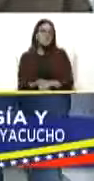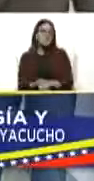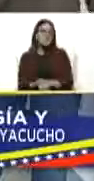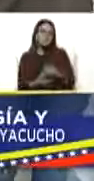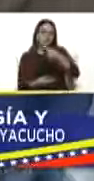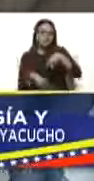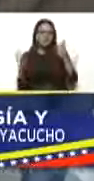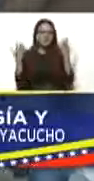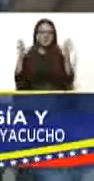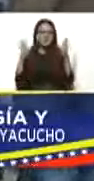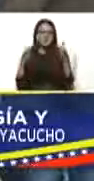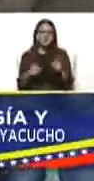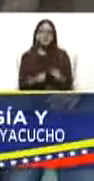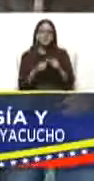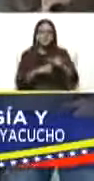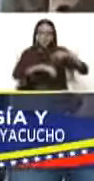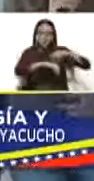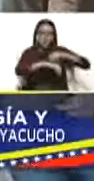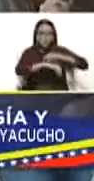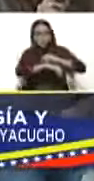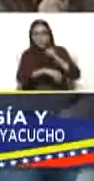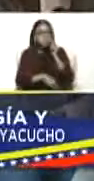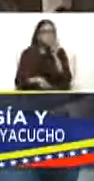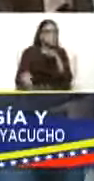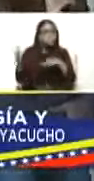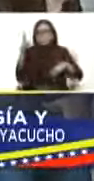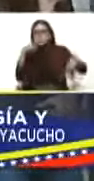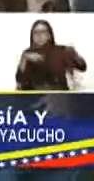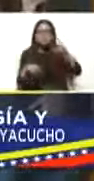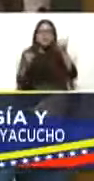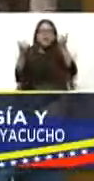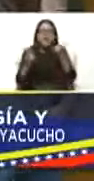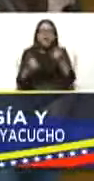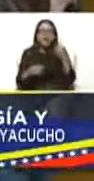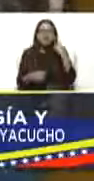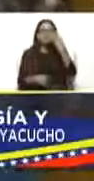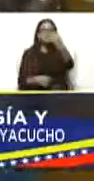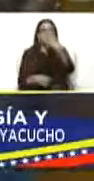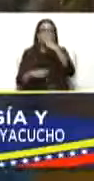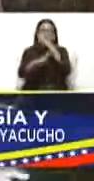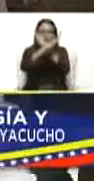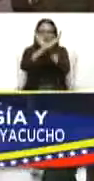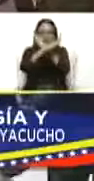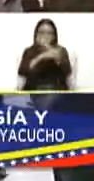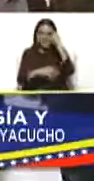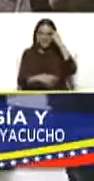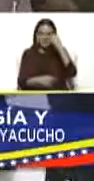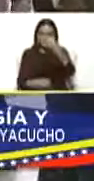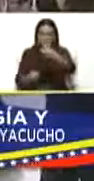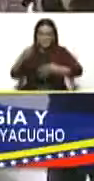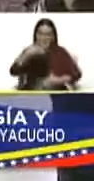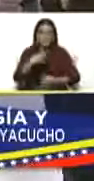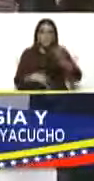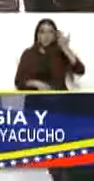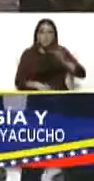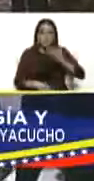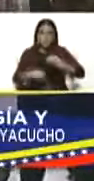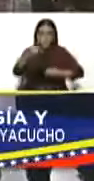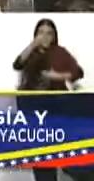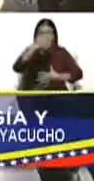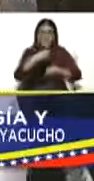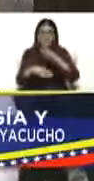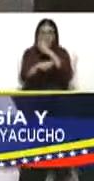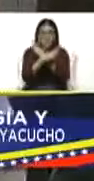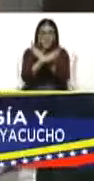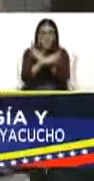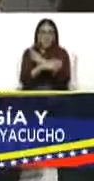Este equipo de rayos X, presidente, que veremos a continuación, es también un equipo de los más utilizados y de los más usados y que